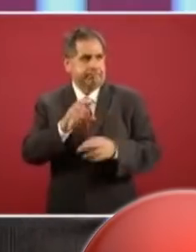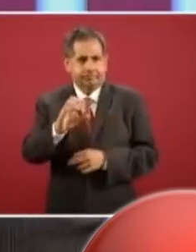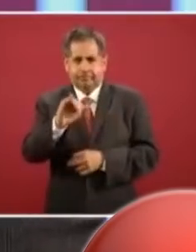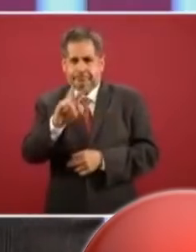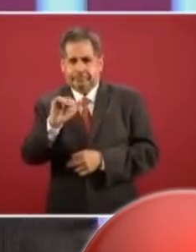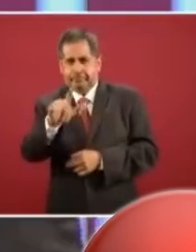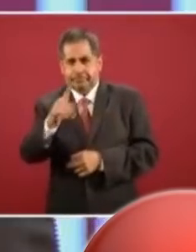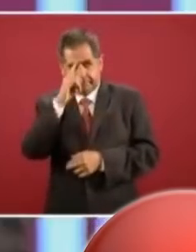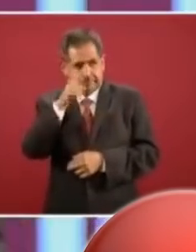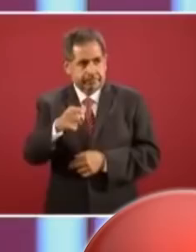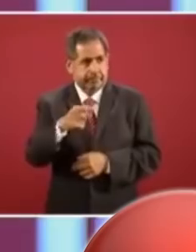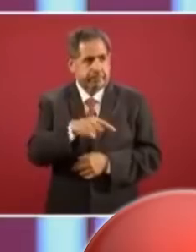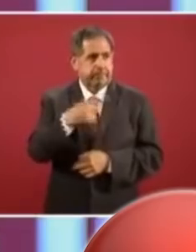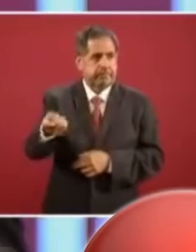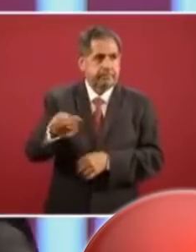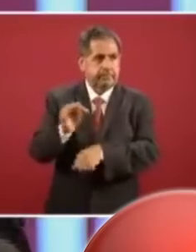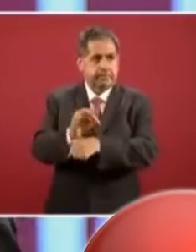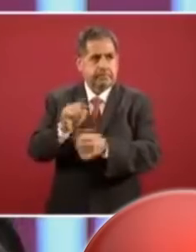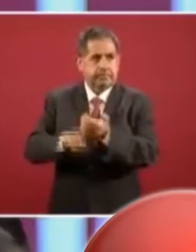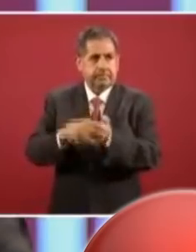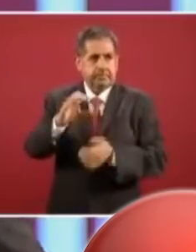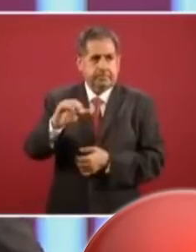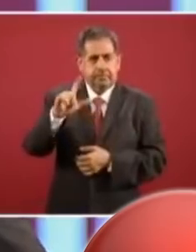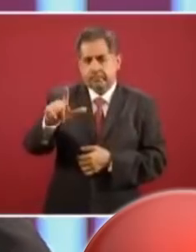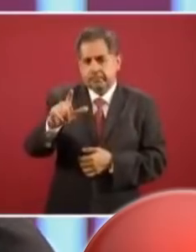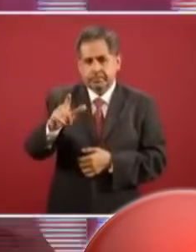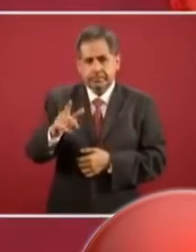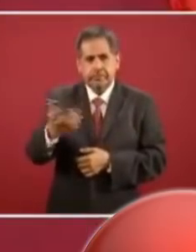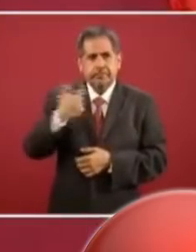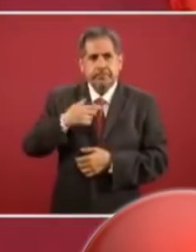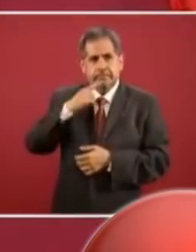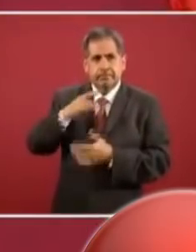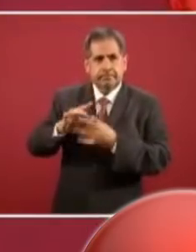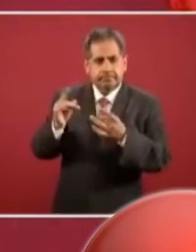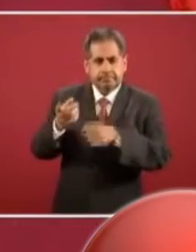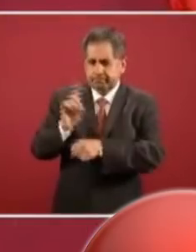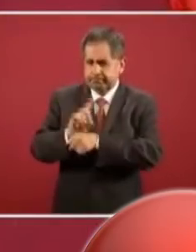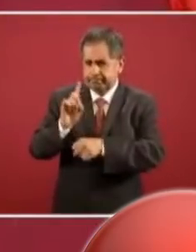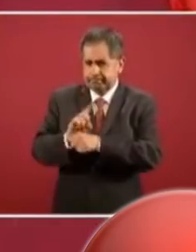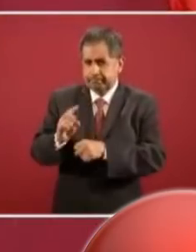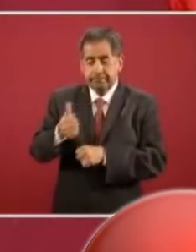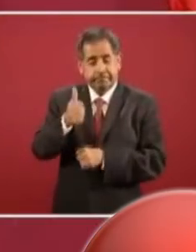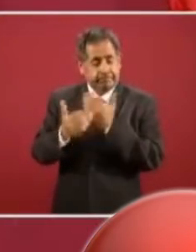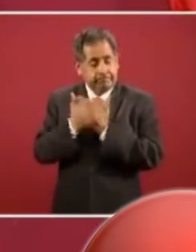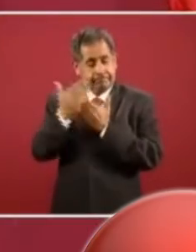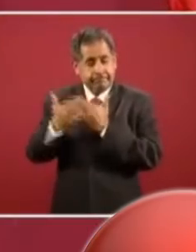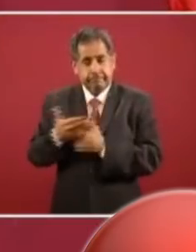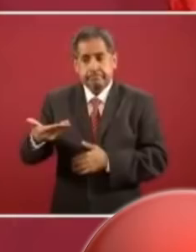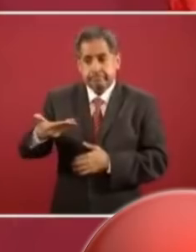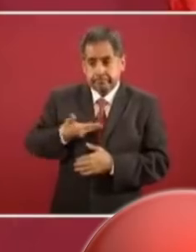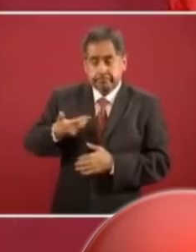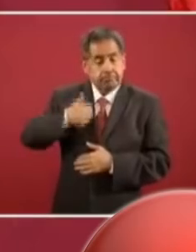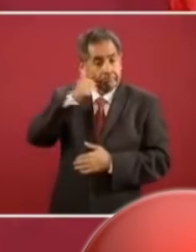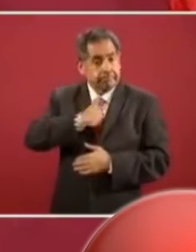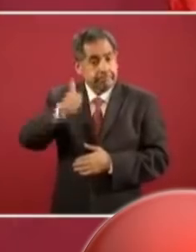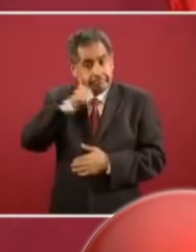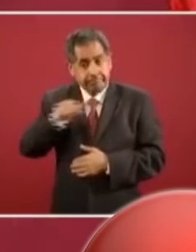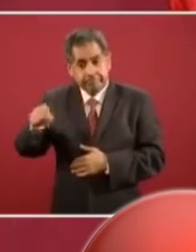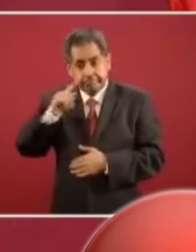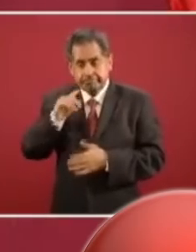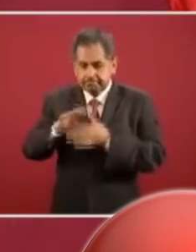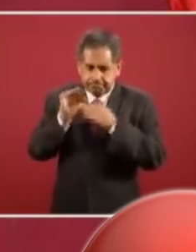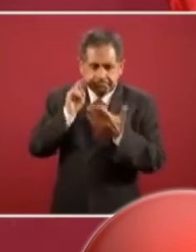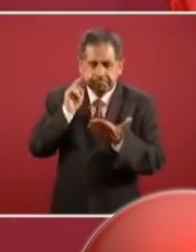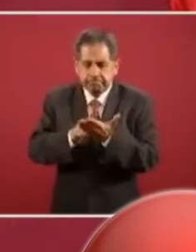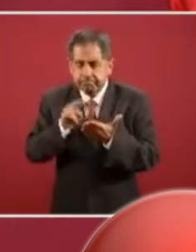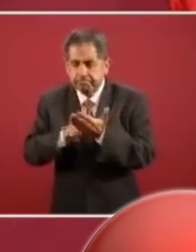al Sistema Nacional de Protección Civil, como el reporte que el presidente solicita todos los días a las 6 de la mañana y él personalmente